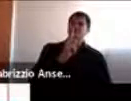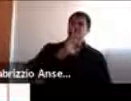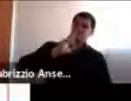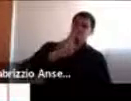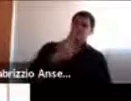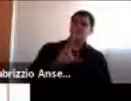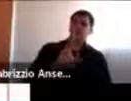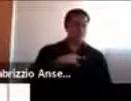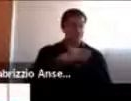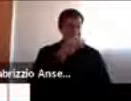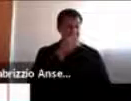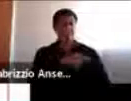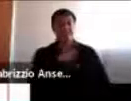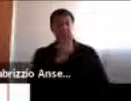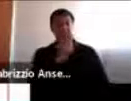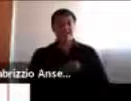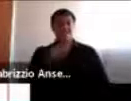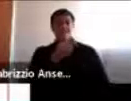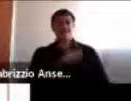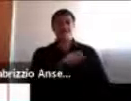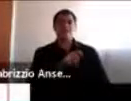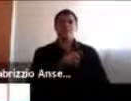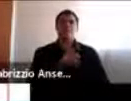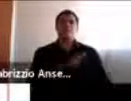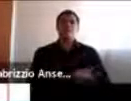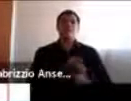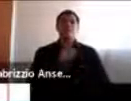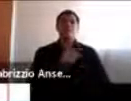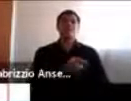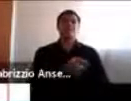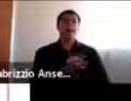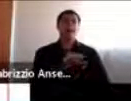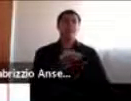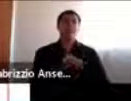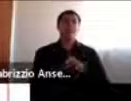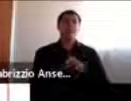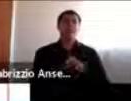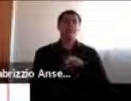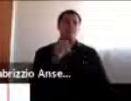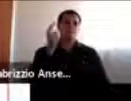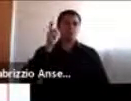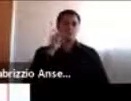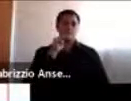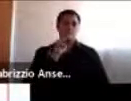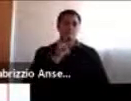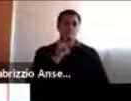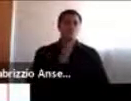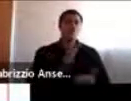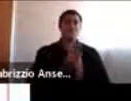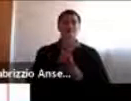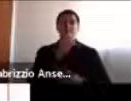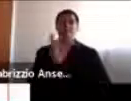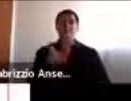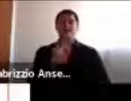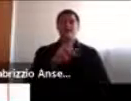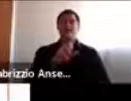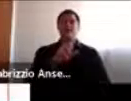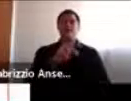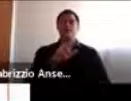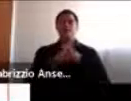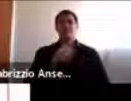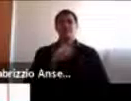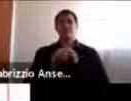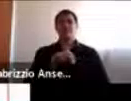esa letra es la letra por ejemplo si es la M esa es la M con la que comienza la palabra manzana a ver probemos y si el niño se